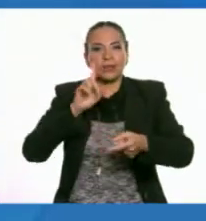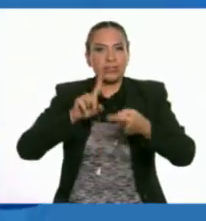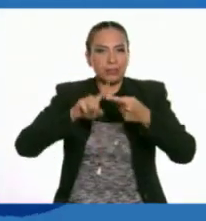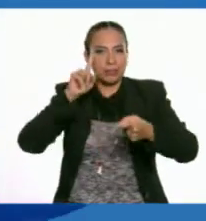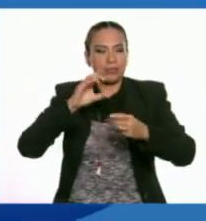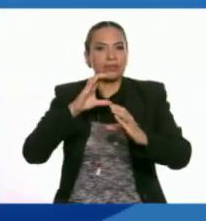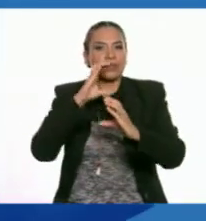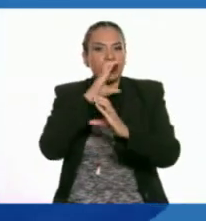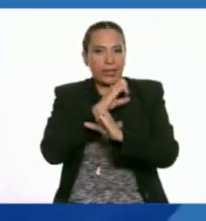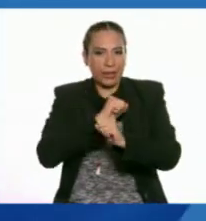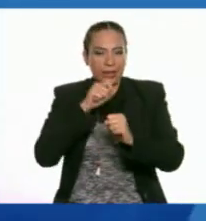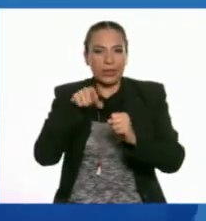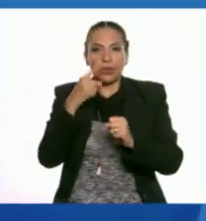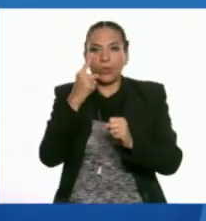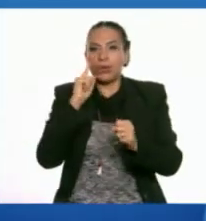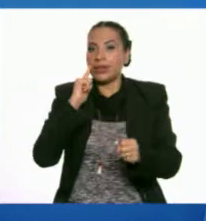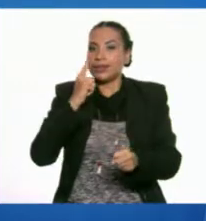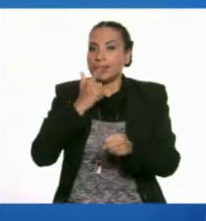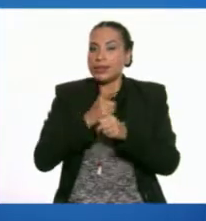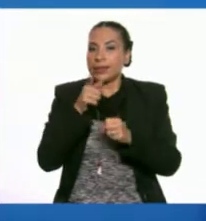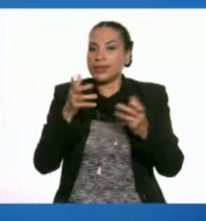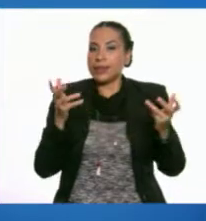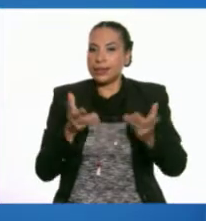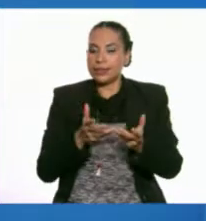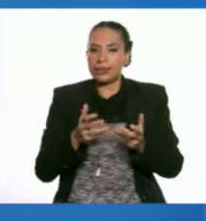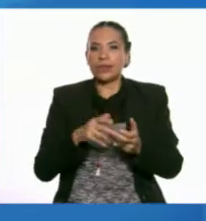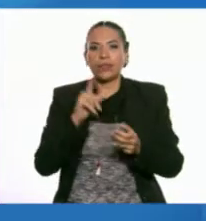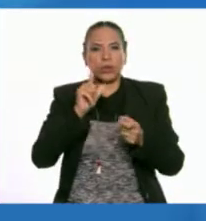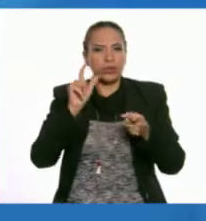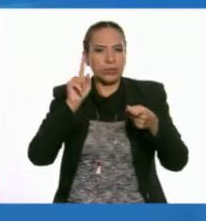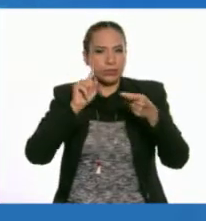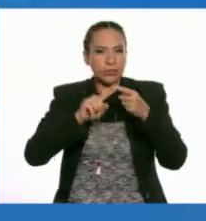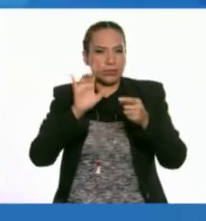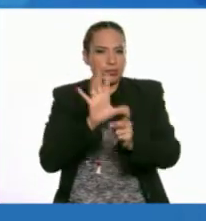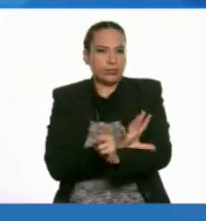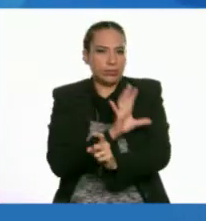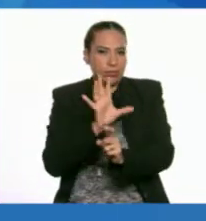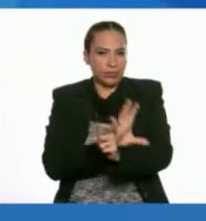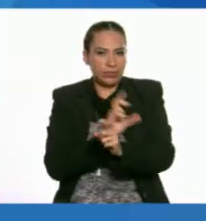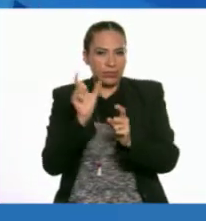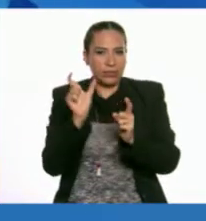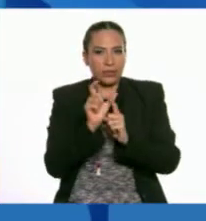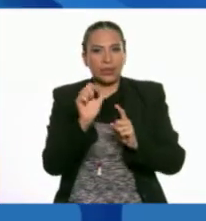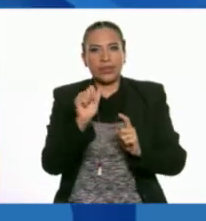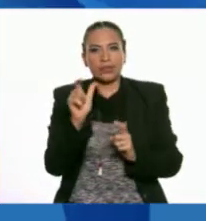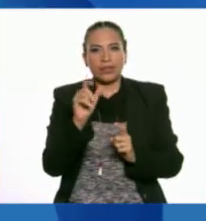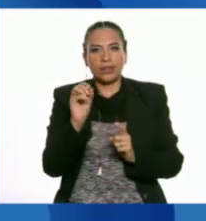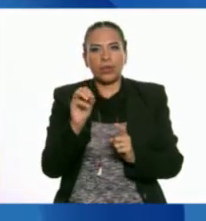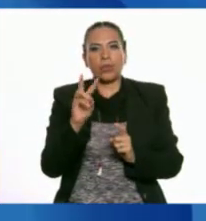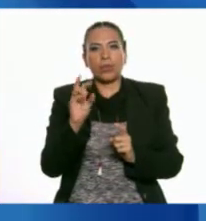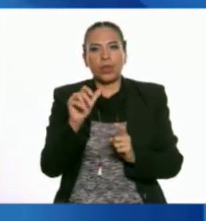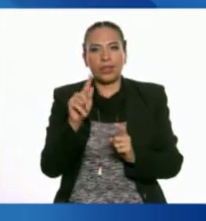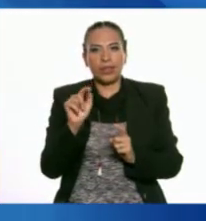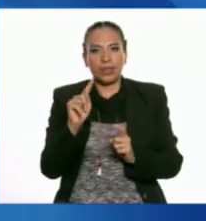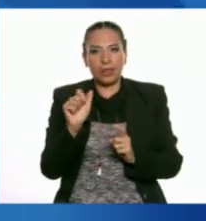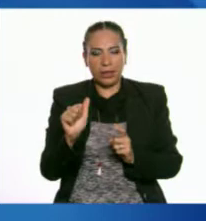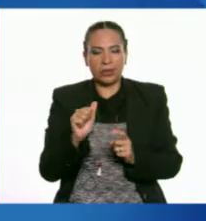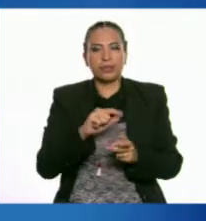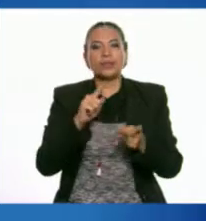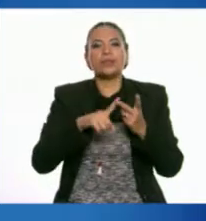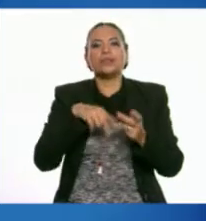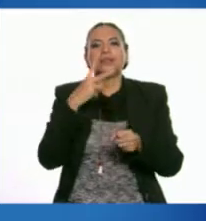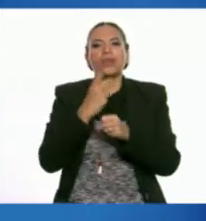caliente. Ese fue uno de los descubrimientos que hizo al conectar la pila de Alessandro Volta. Y en segundo lugar,